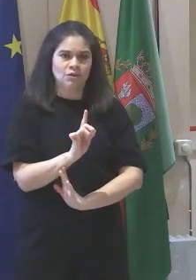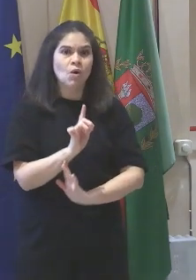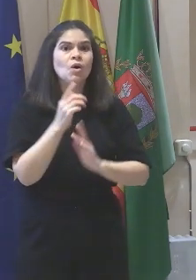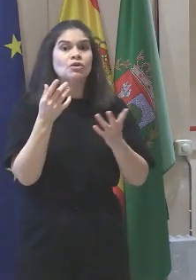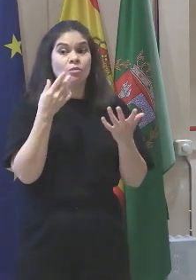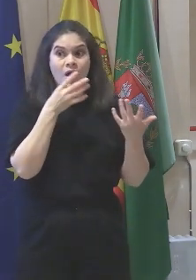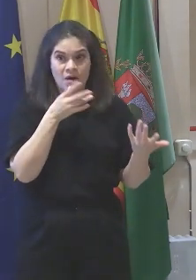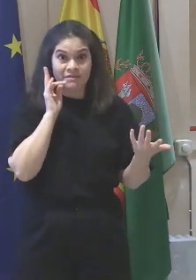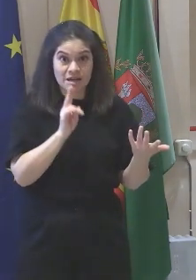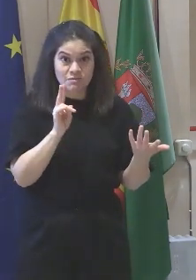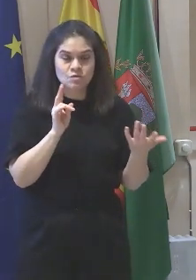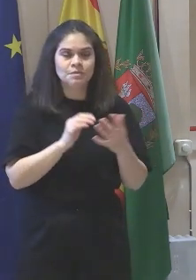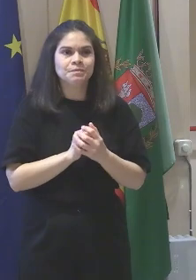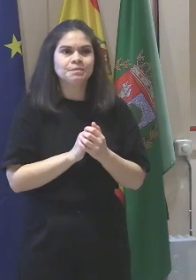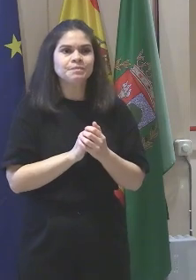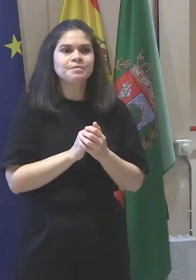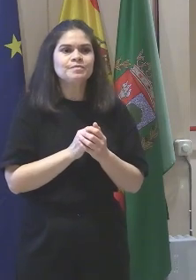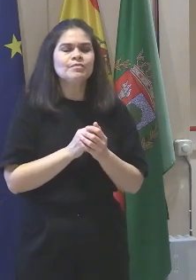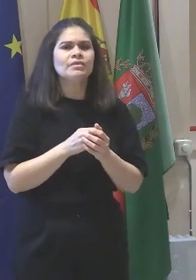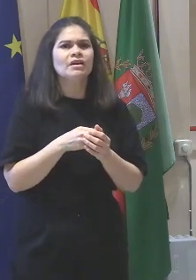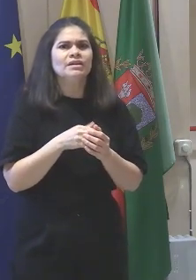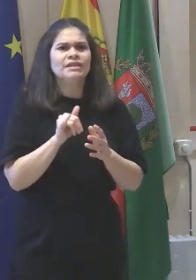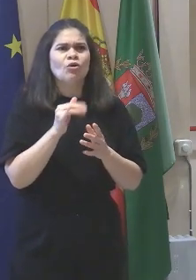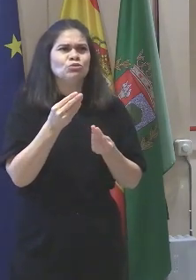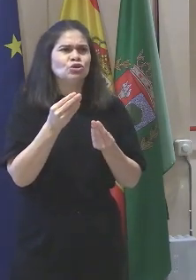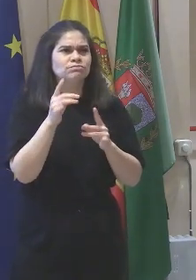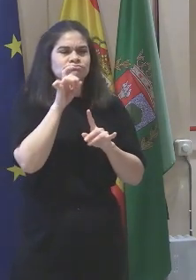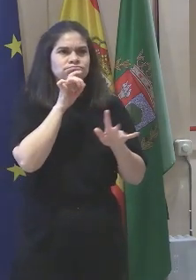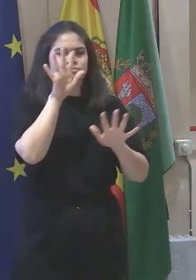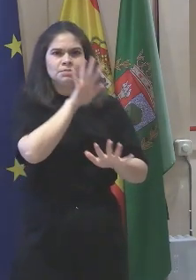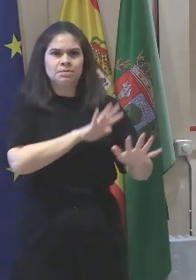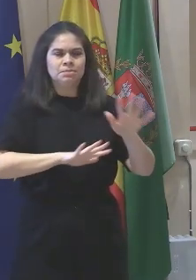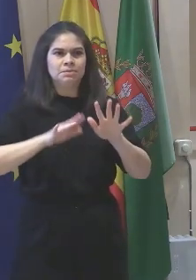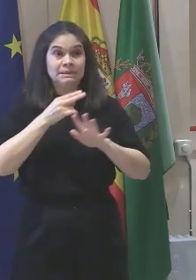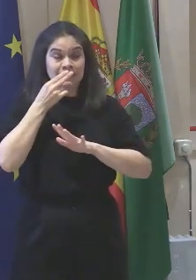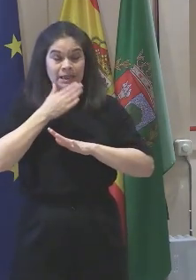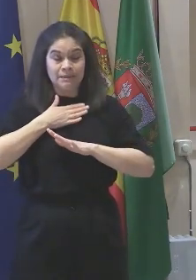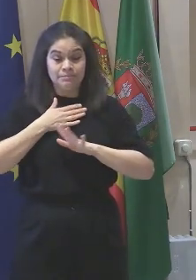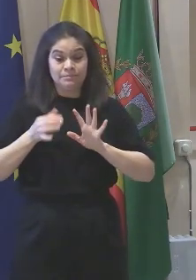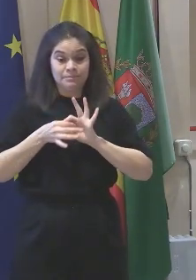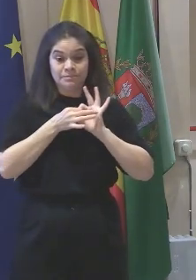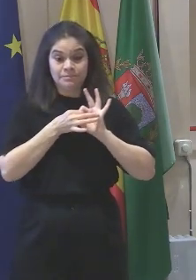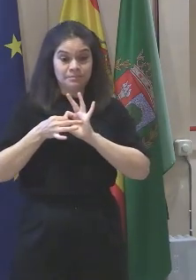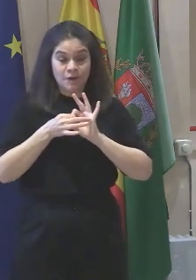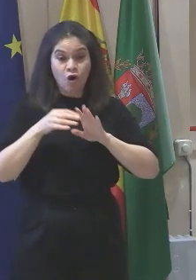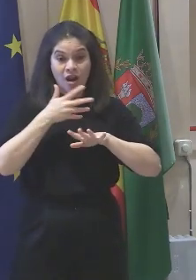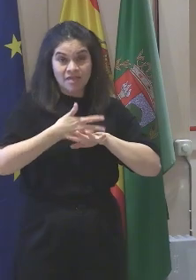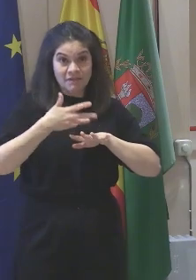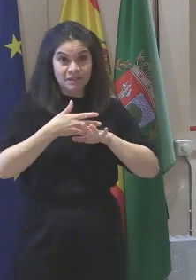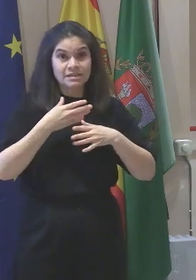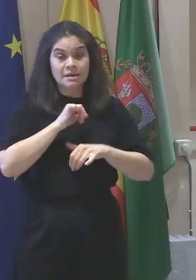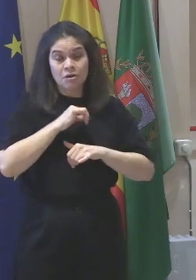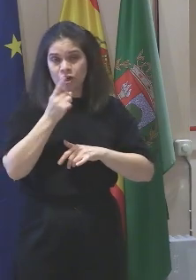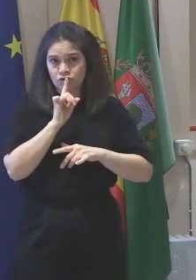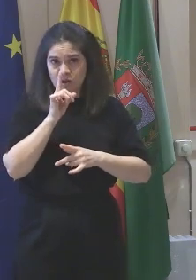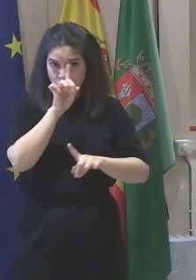ahora veremos. Tengo muchos conflictos de interés relacionados con la diabetes, lo cual espero que no sea un problema a la hora de, y no lo